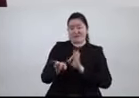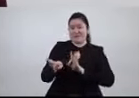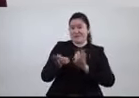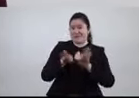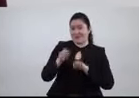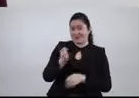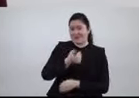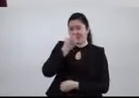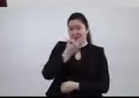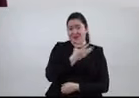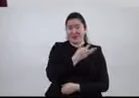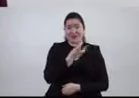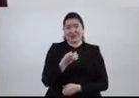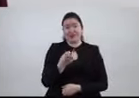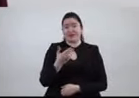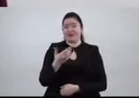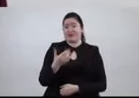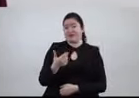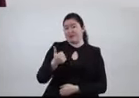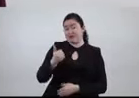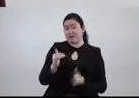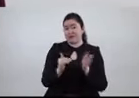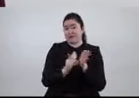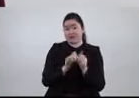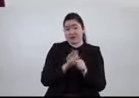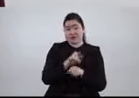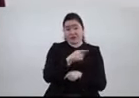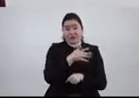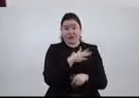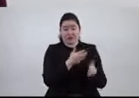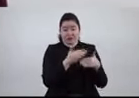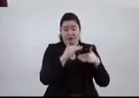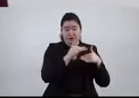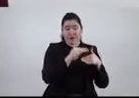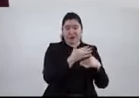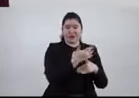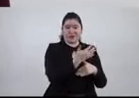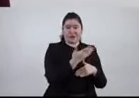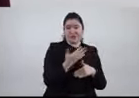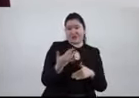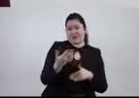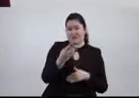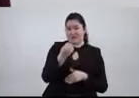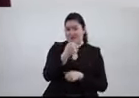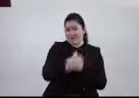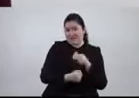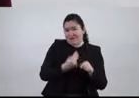estamos hablando de que cerca de 90,000 de ellos están en el grupo de edad de 50 a 59. Es decir,